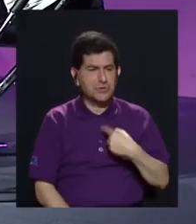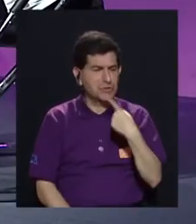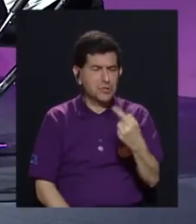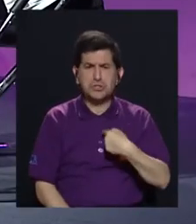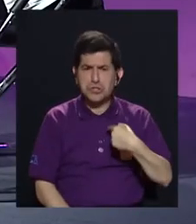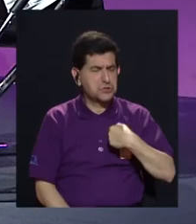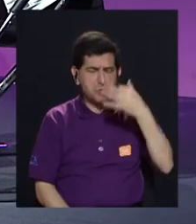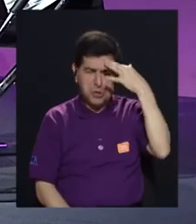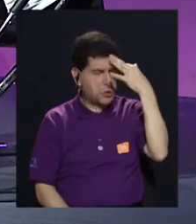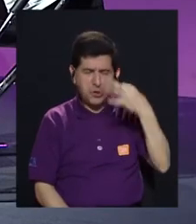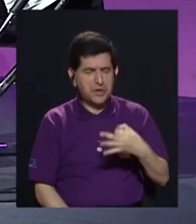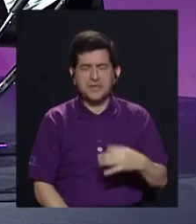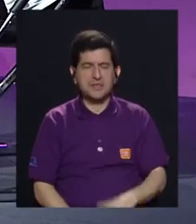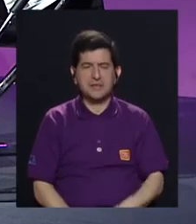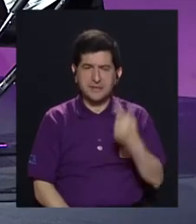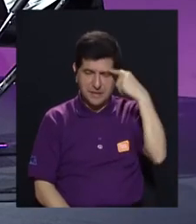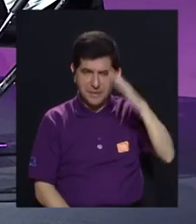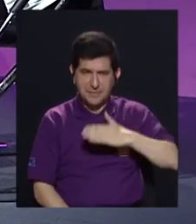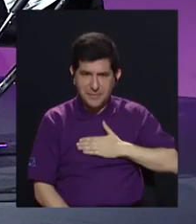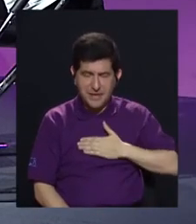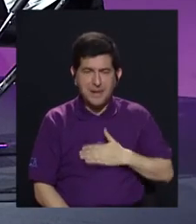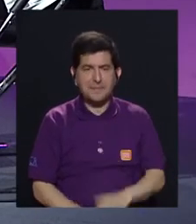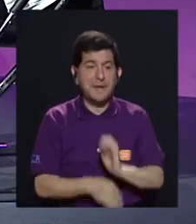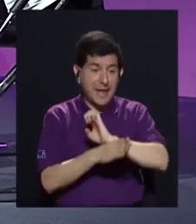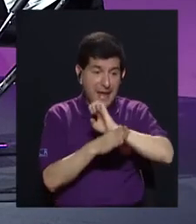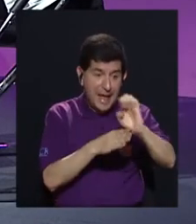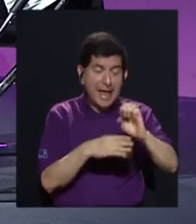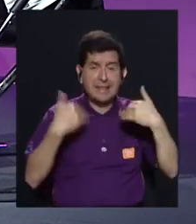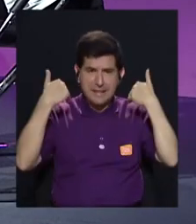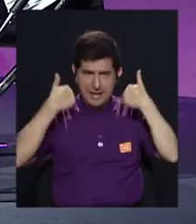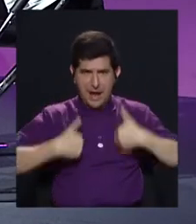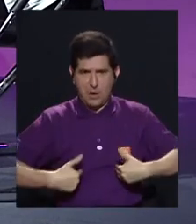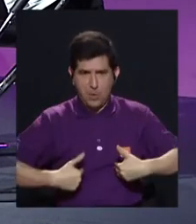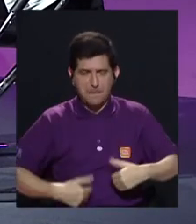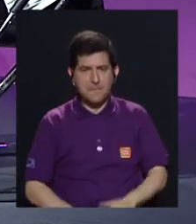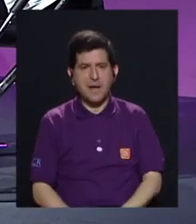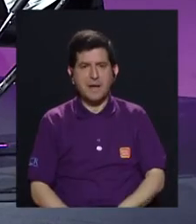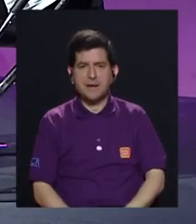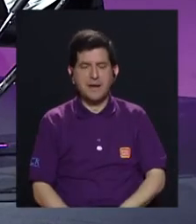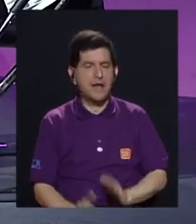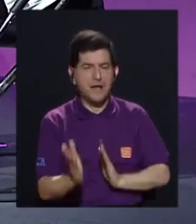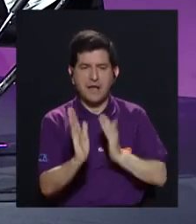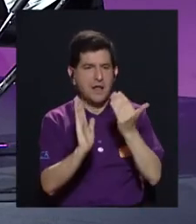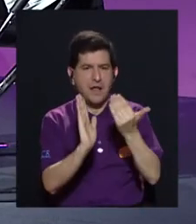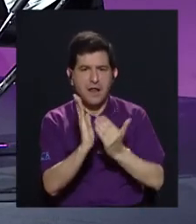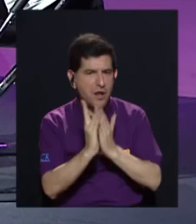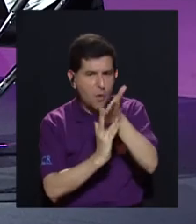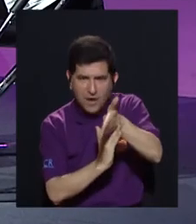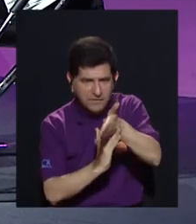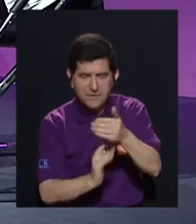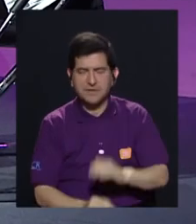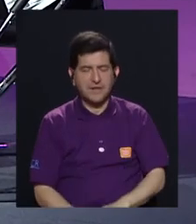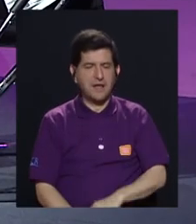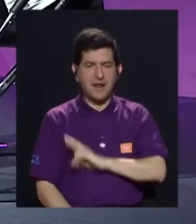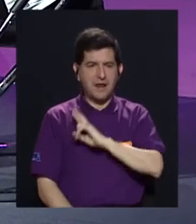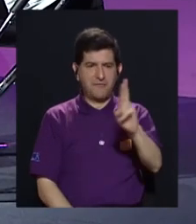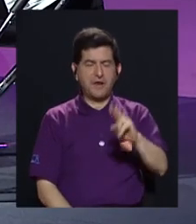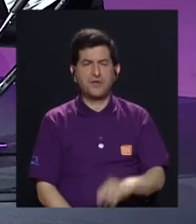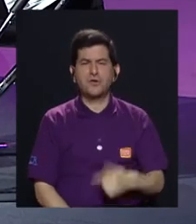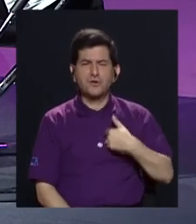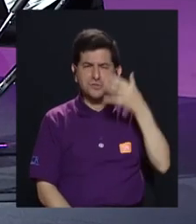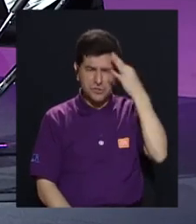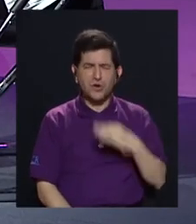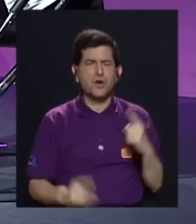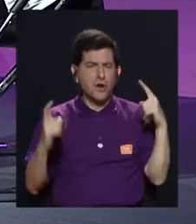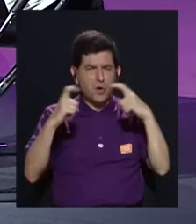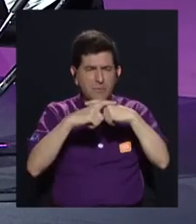que yo no soy creyente y que para mí la ética humana no pasa por una religión yo pienso que es complicado